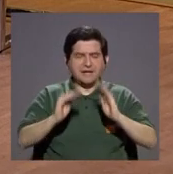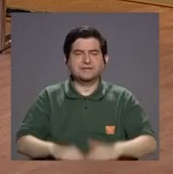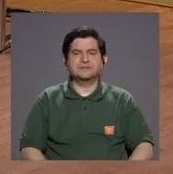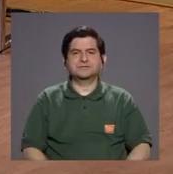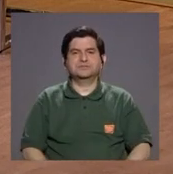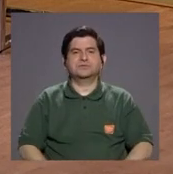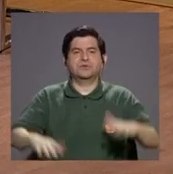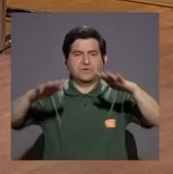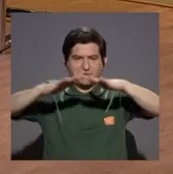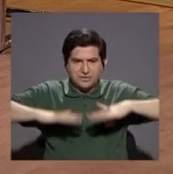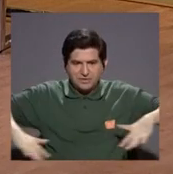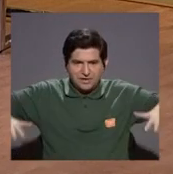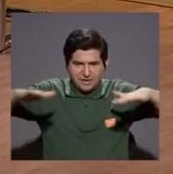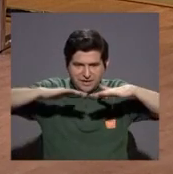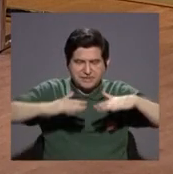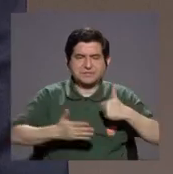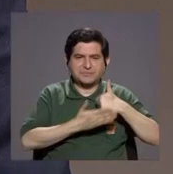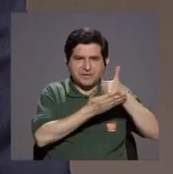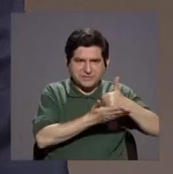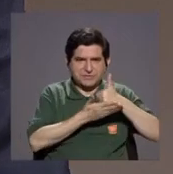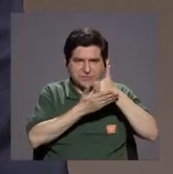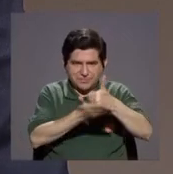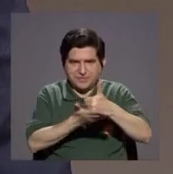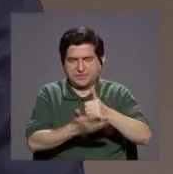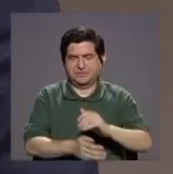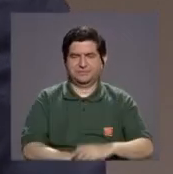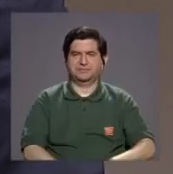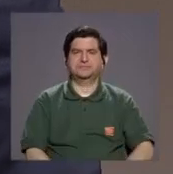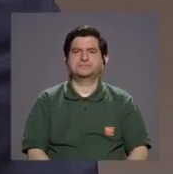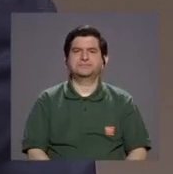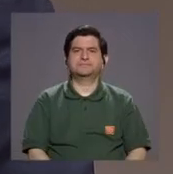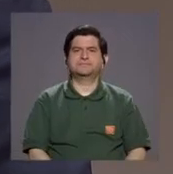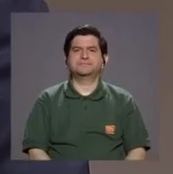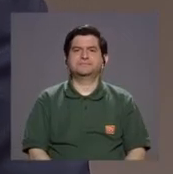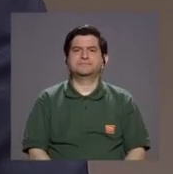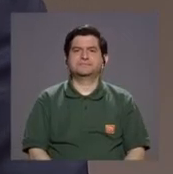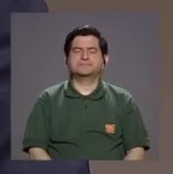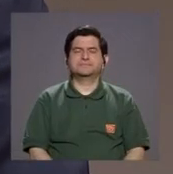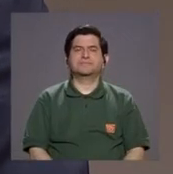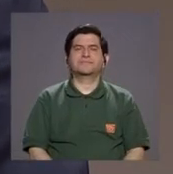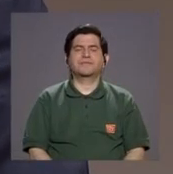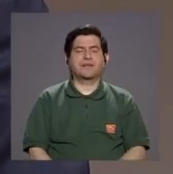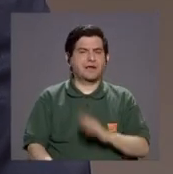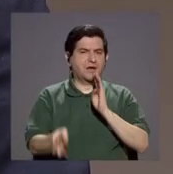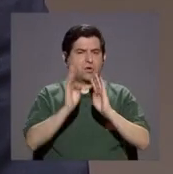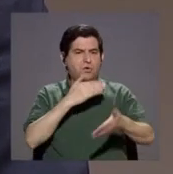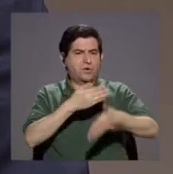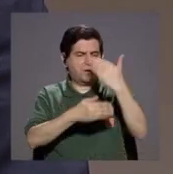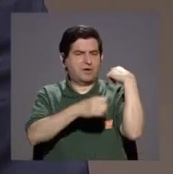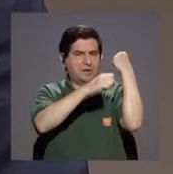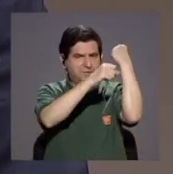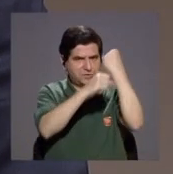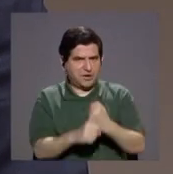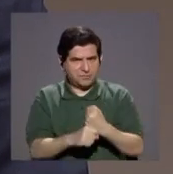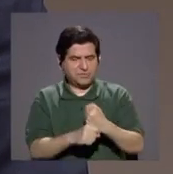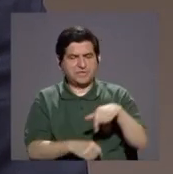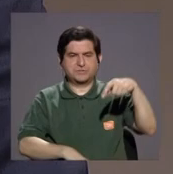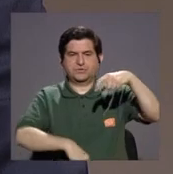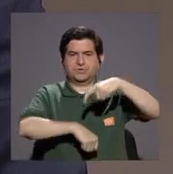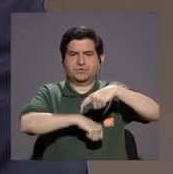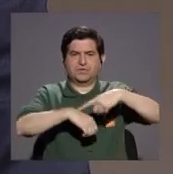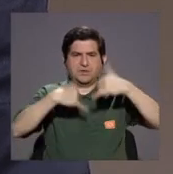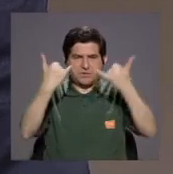de esas becas si correcto y en línea con lo que hablábamos de la fundación hoy en día